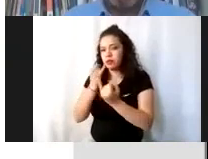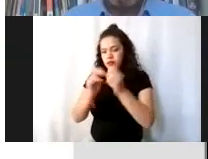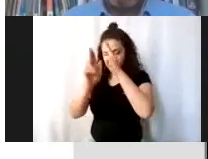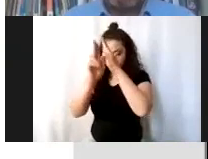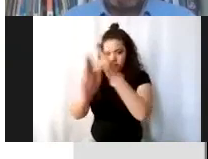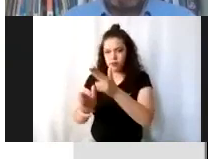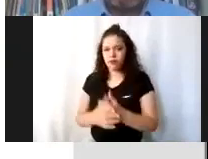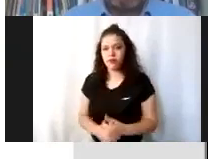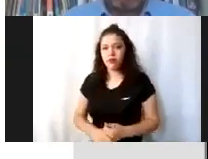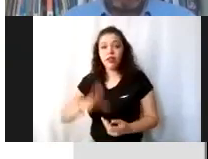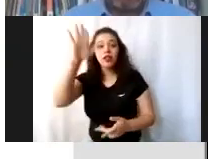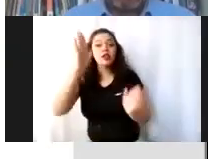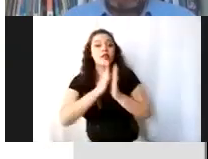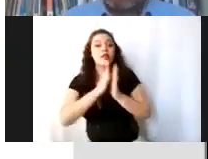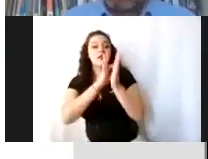¿Yo puedo participar?